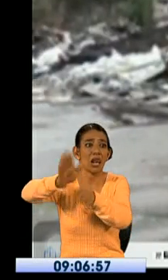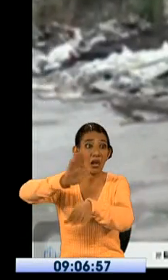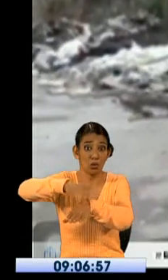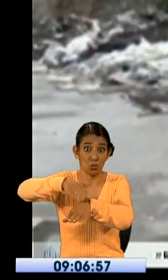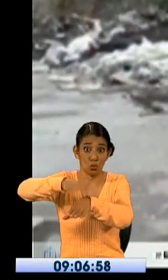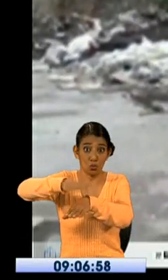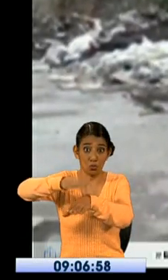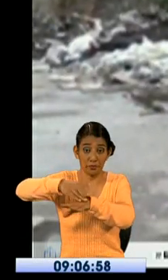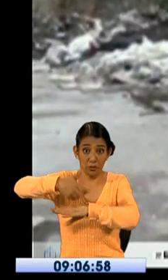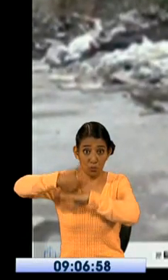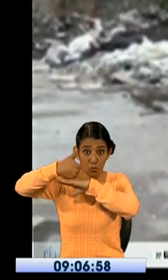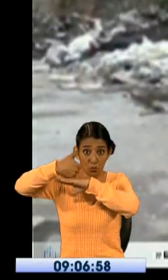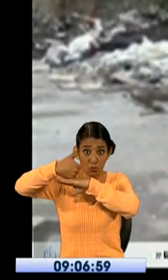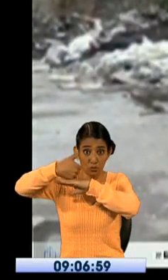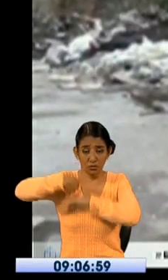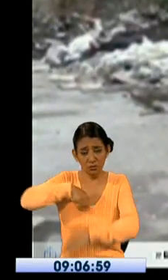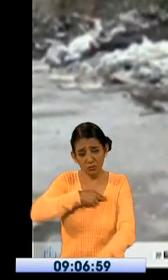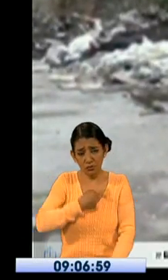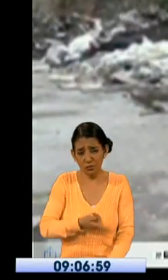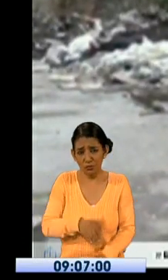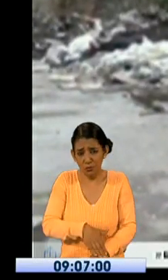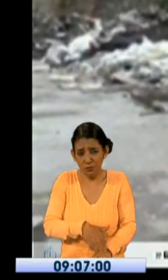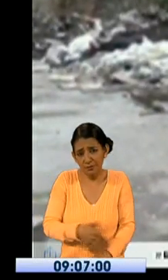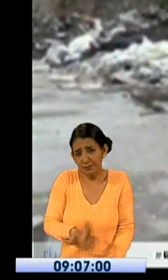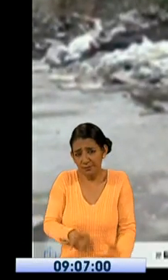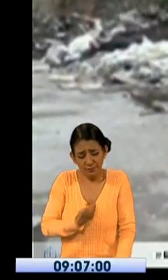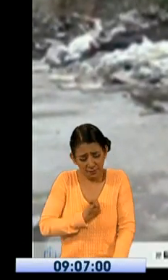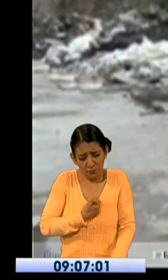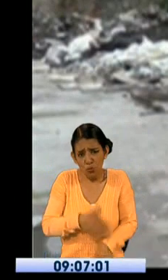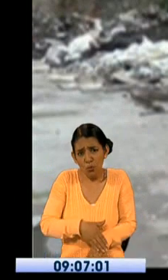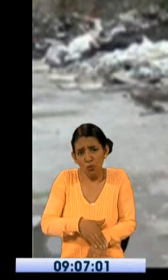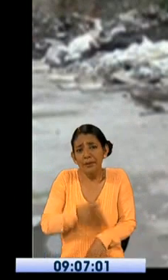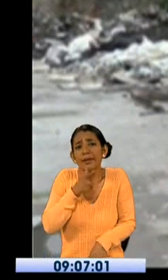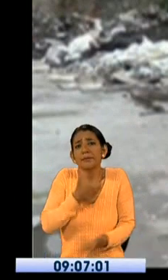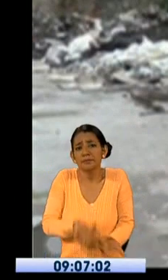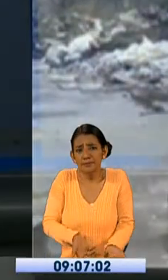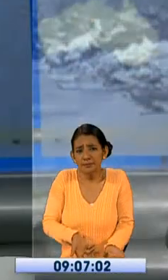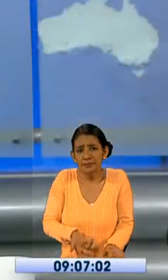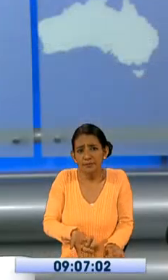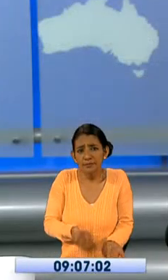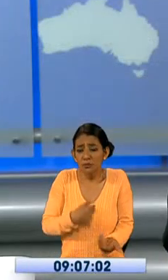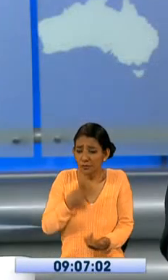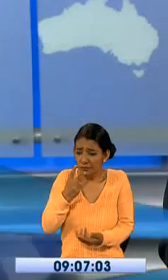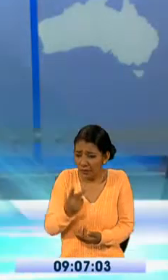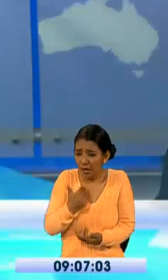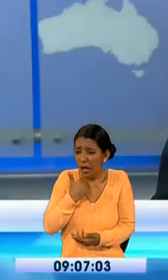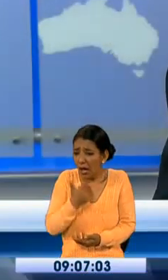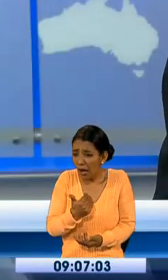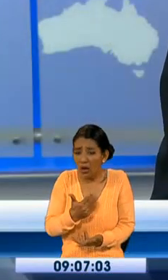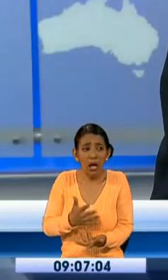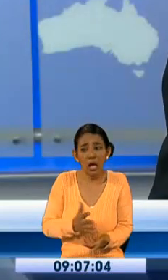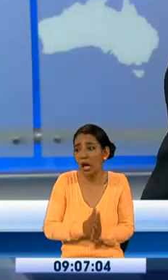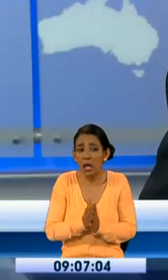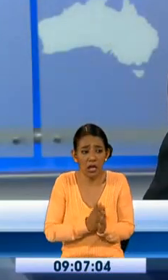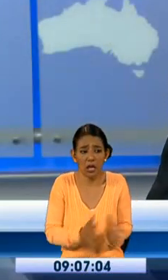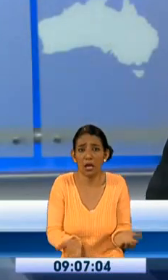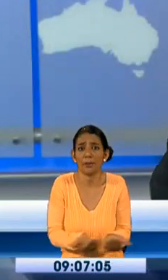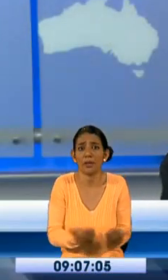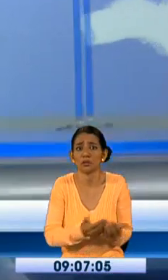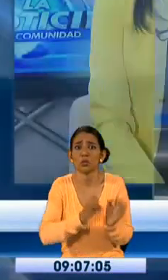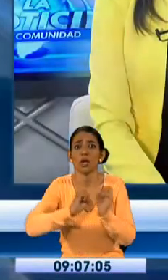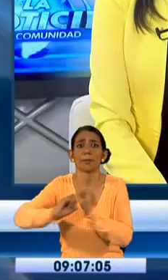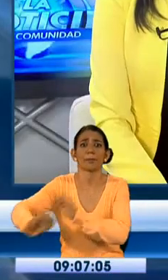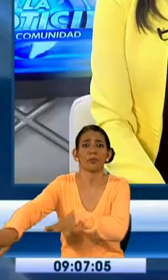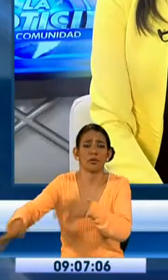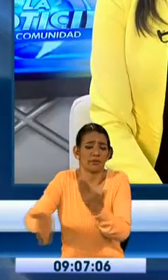solamente de la autoridad. Nosotros somos. ¿Quién más? Nosotros. Vemos un sitio, ahí votamos. Y lo